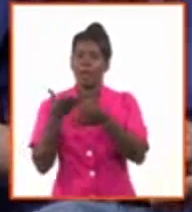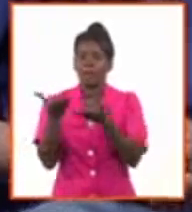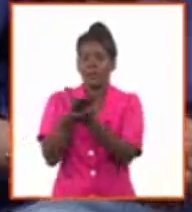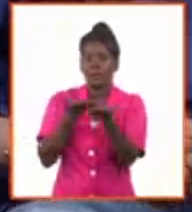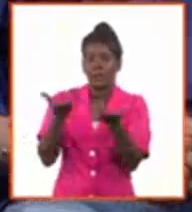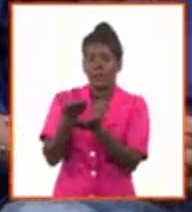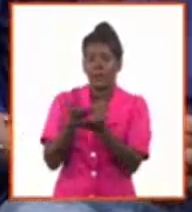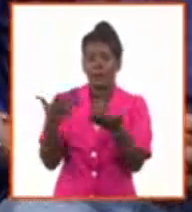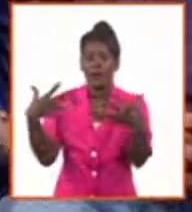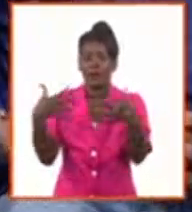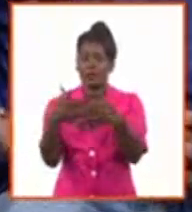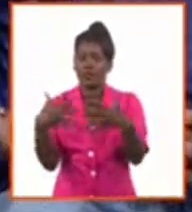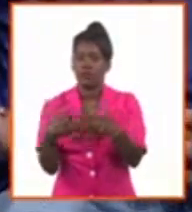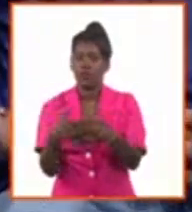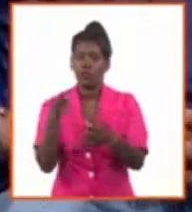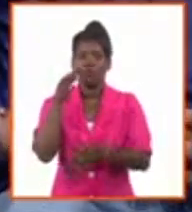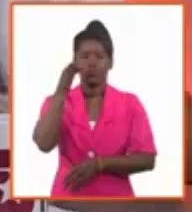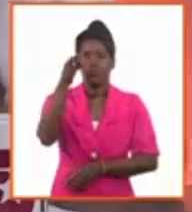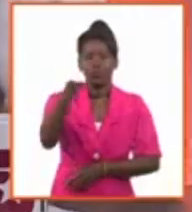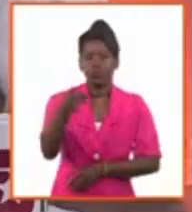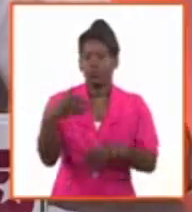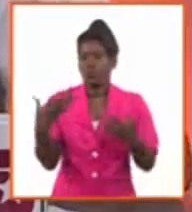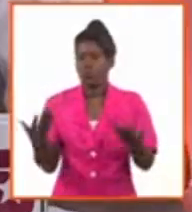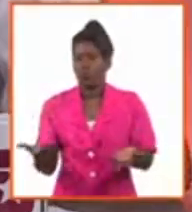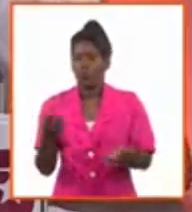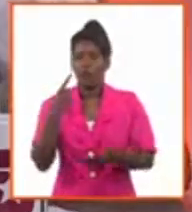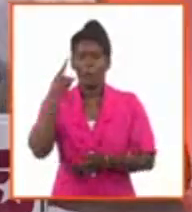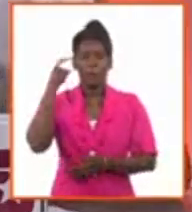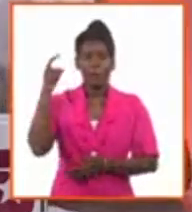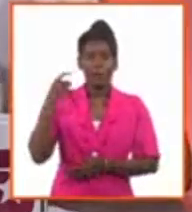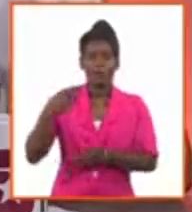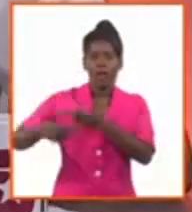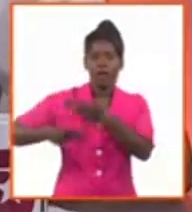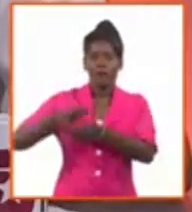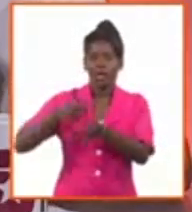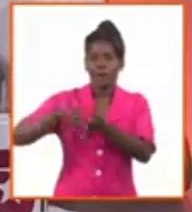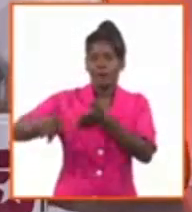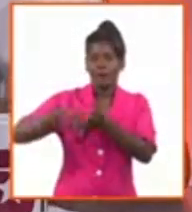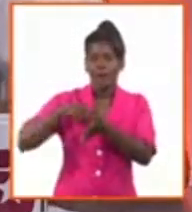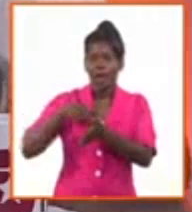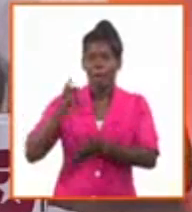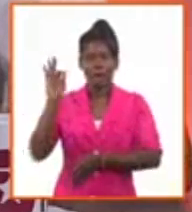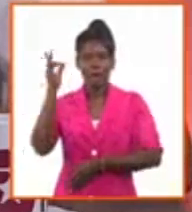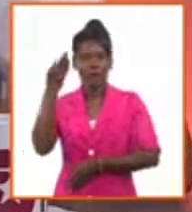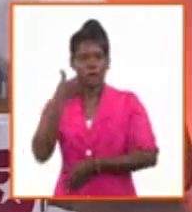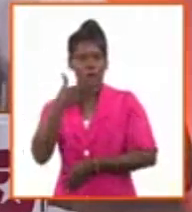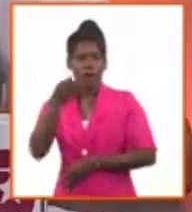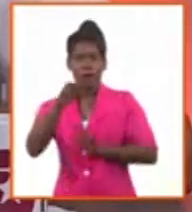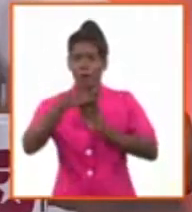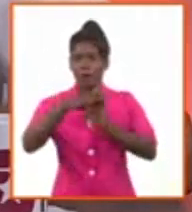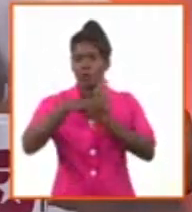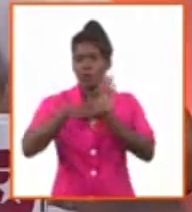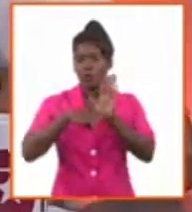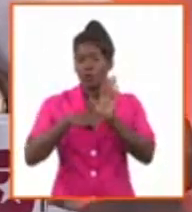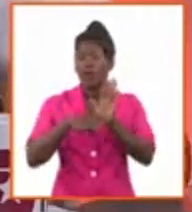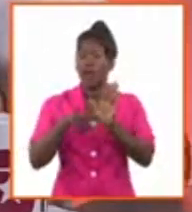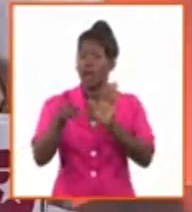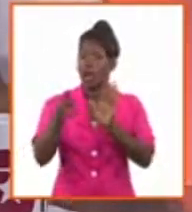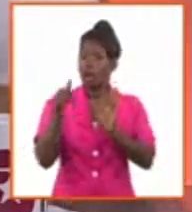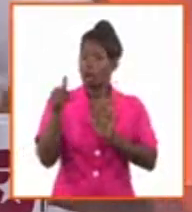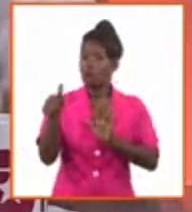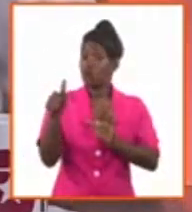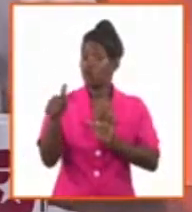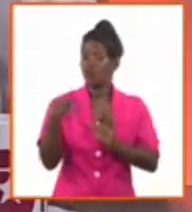fundamental responder necesidades y aspiraciones de la membresía, la necesidad de perfeccionar los métodos y manera de actuar de